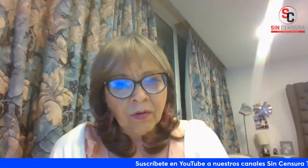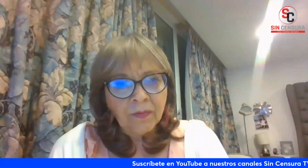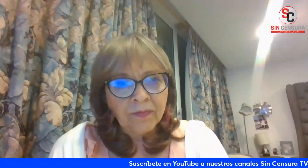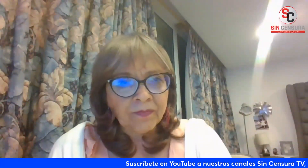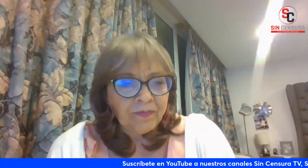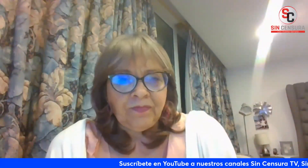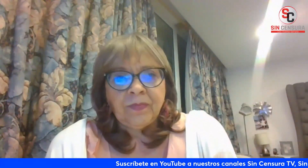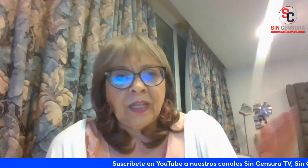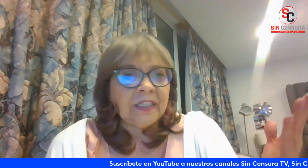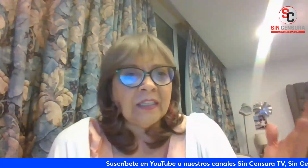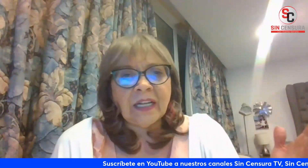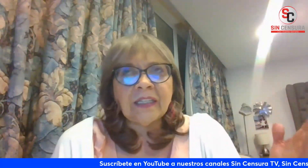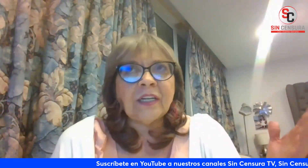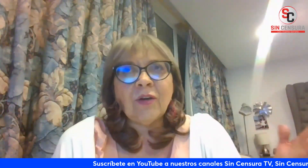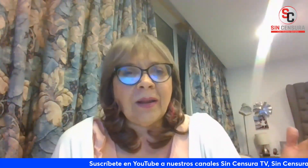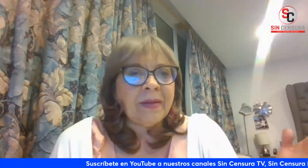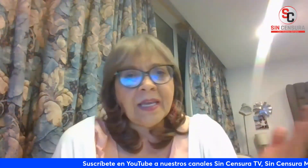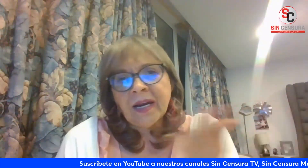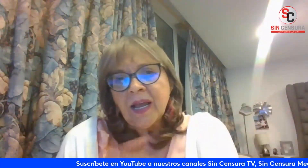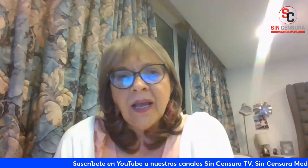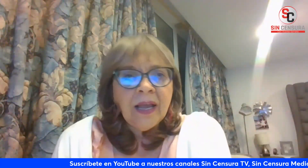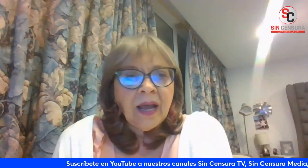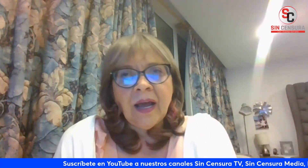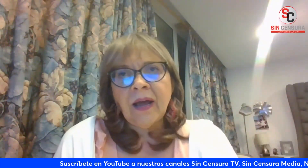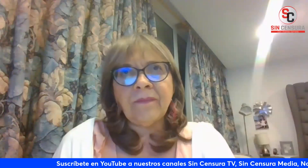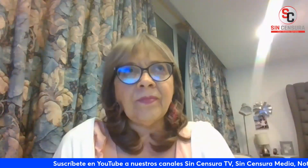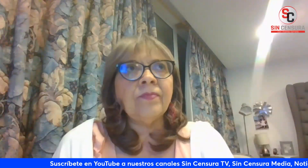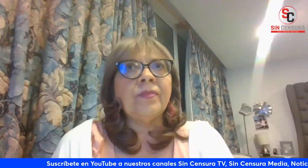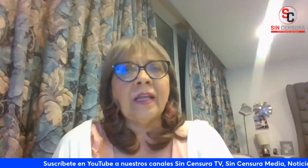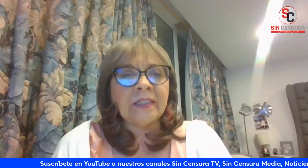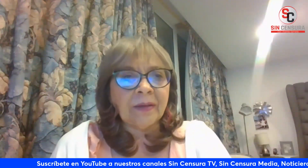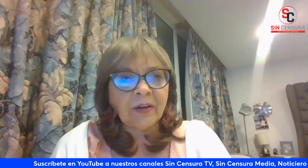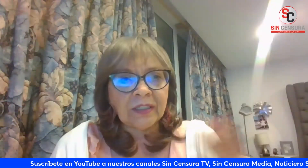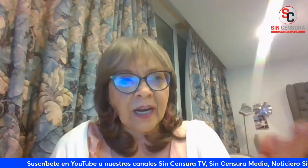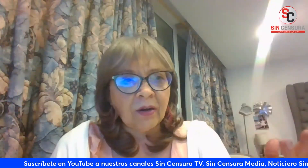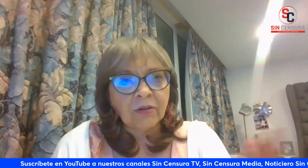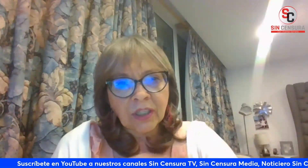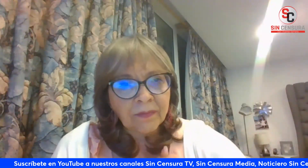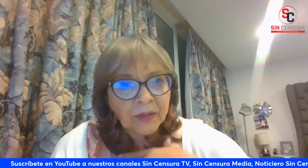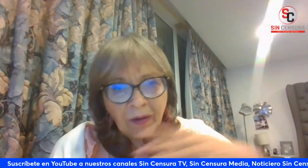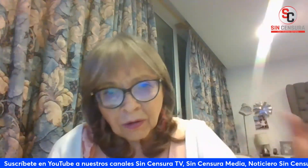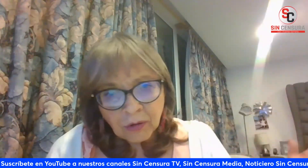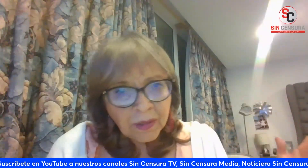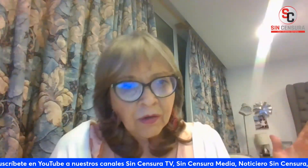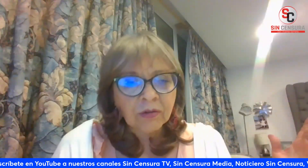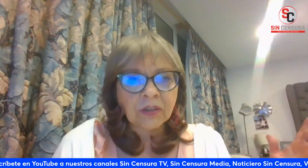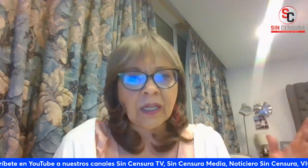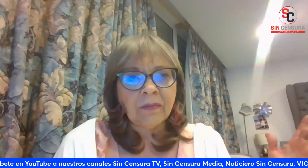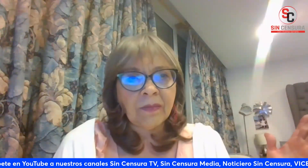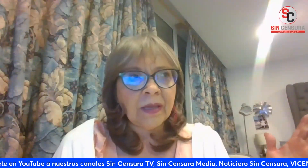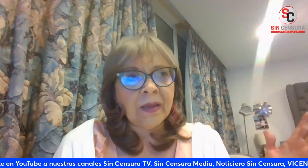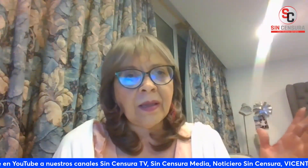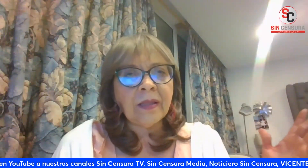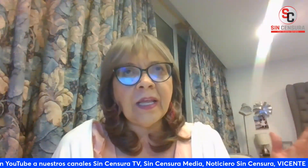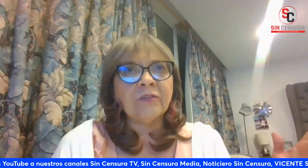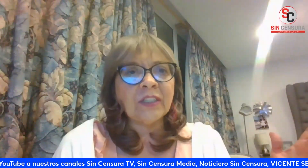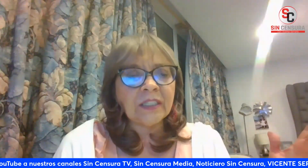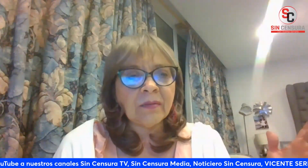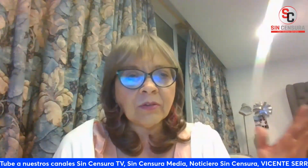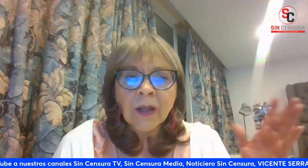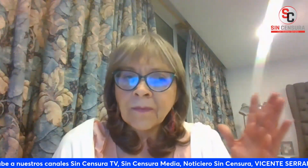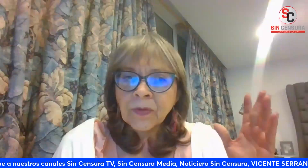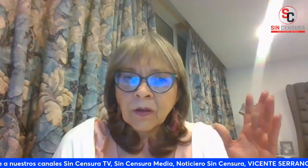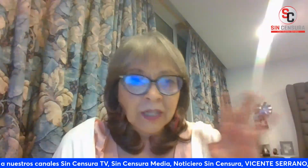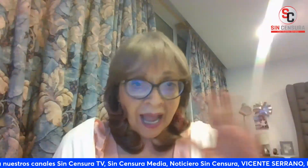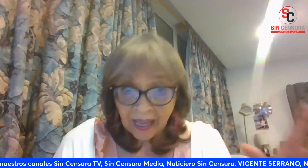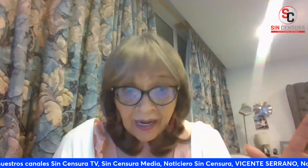¿no? Como de 5 de la mañana a quién sabe qué horas de la noche, sábados, domingos y días